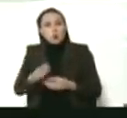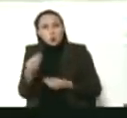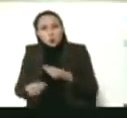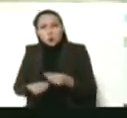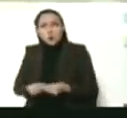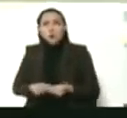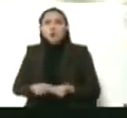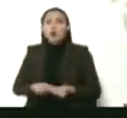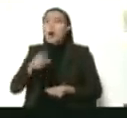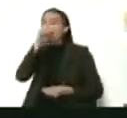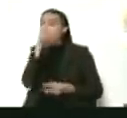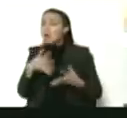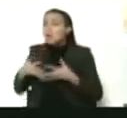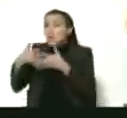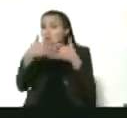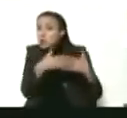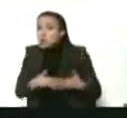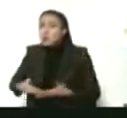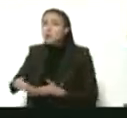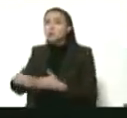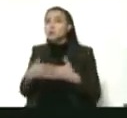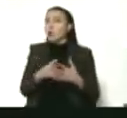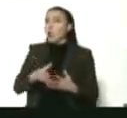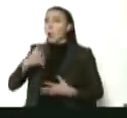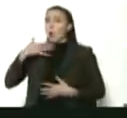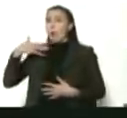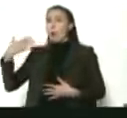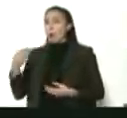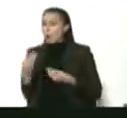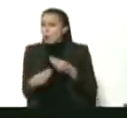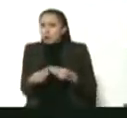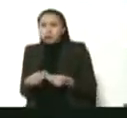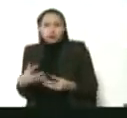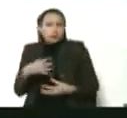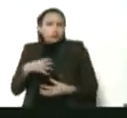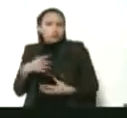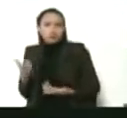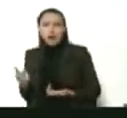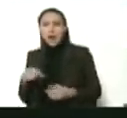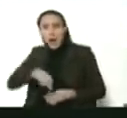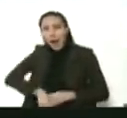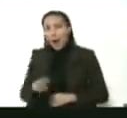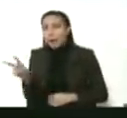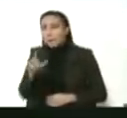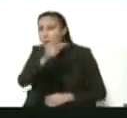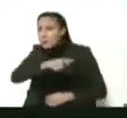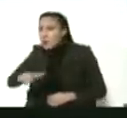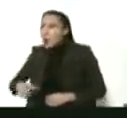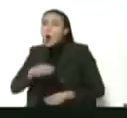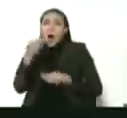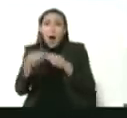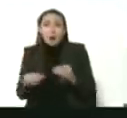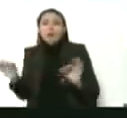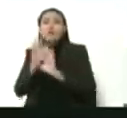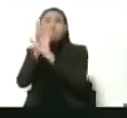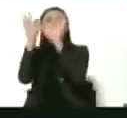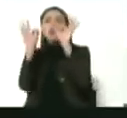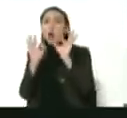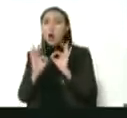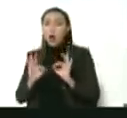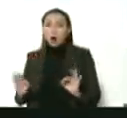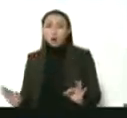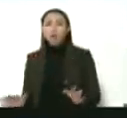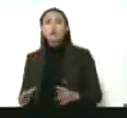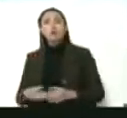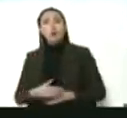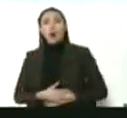del norte, con su orgullo imperial, no puede aceptar que los venezolanos creen un método